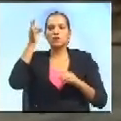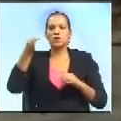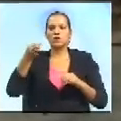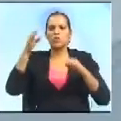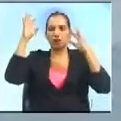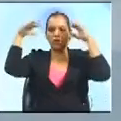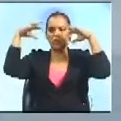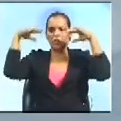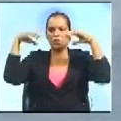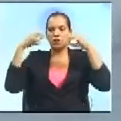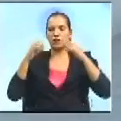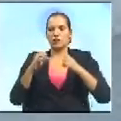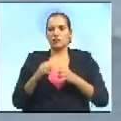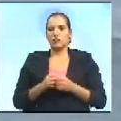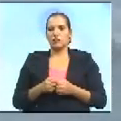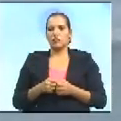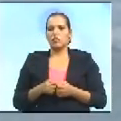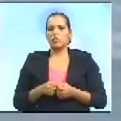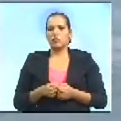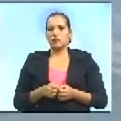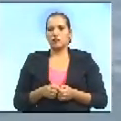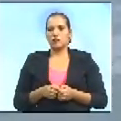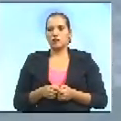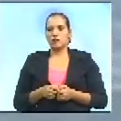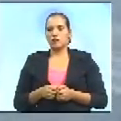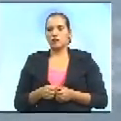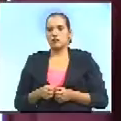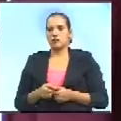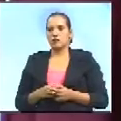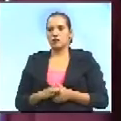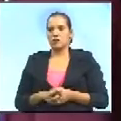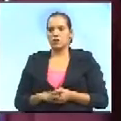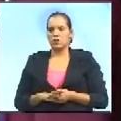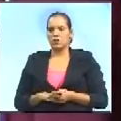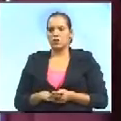fenómeno climatológico El Niño. Andrea Chere, Telecosta.